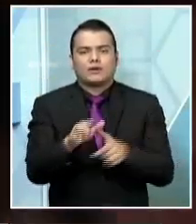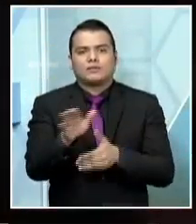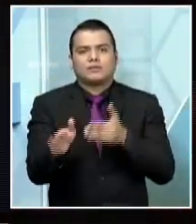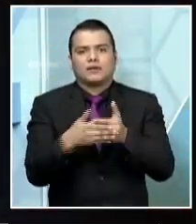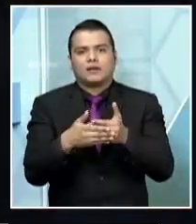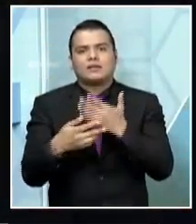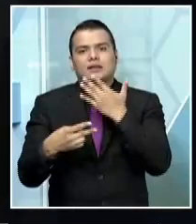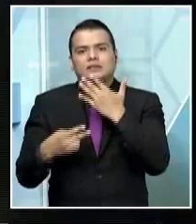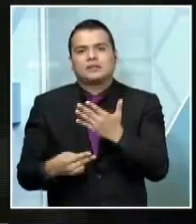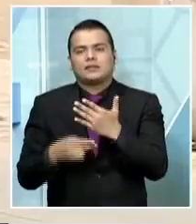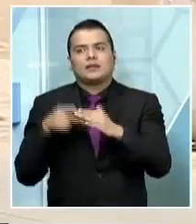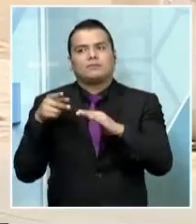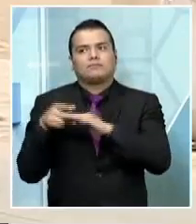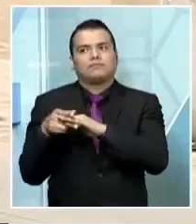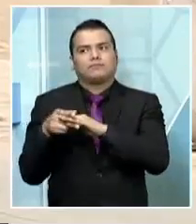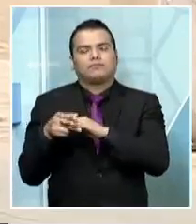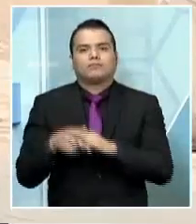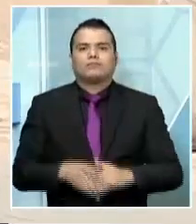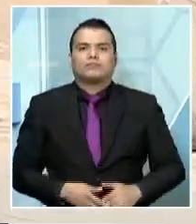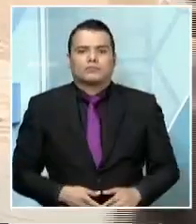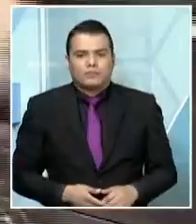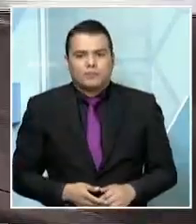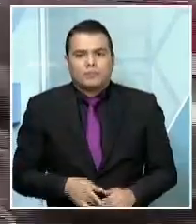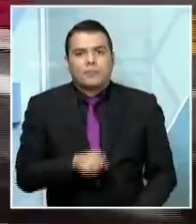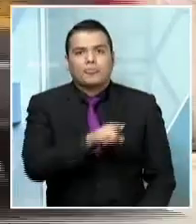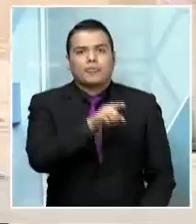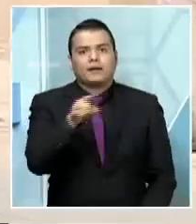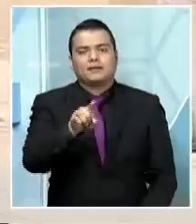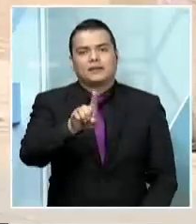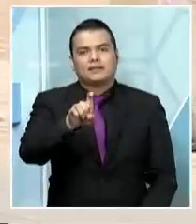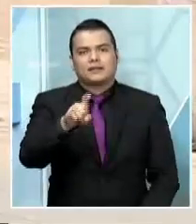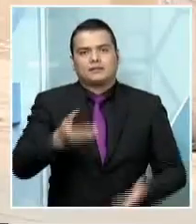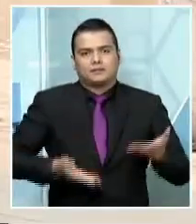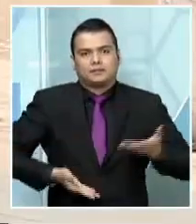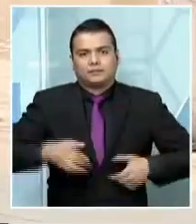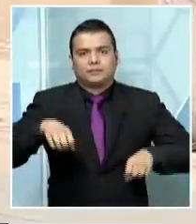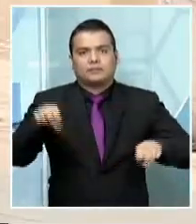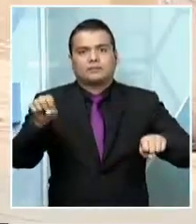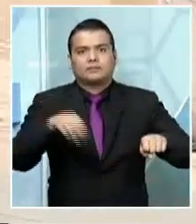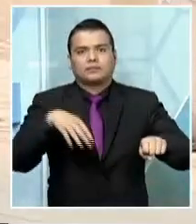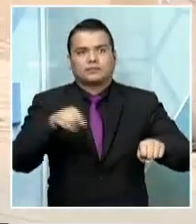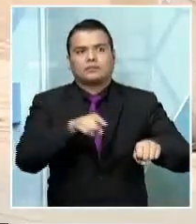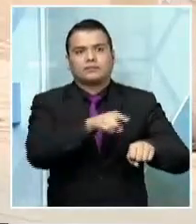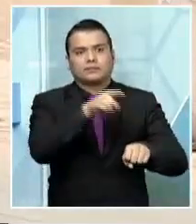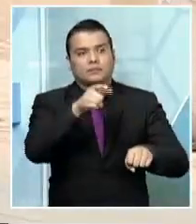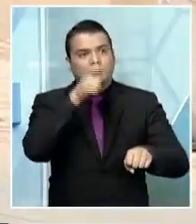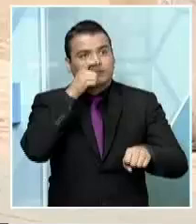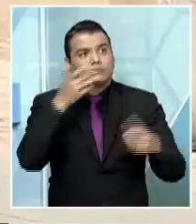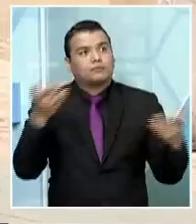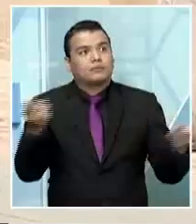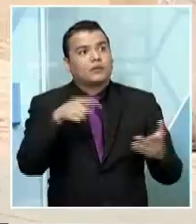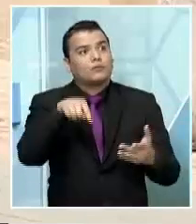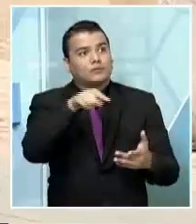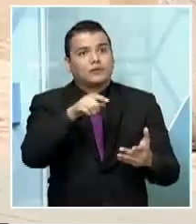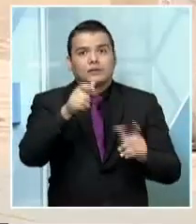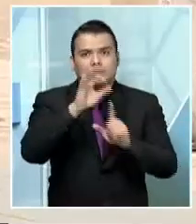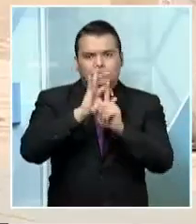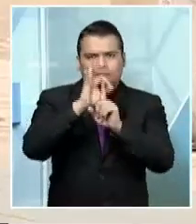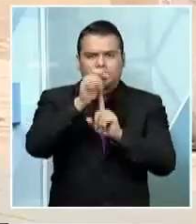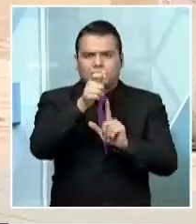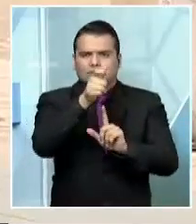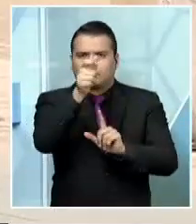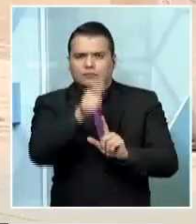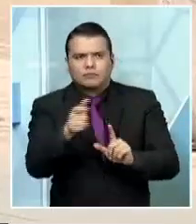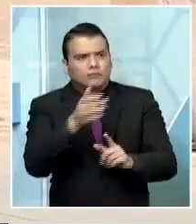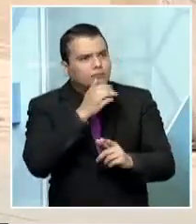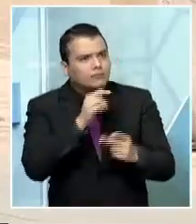con actividades suspendidas. Cerramos 6 supermercados de mediano y gran superficies porque no tenían toma de temperatura, no había desinfección de